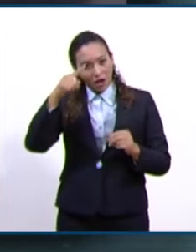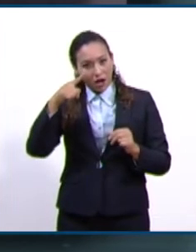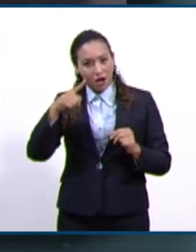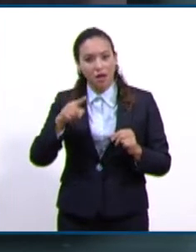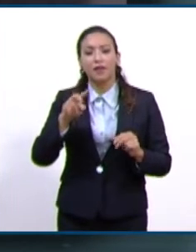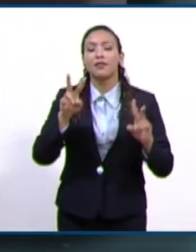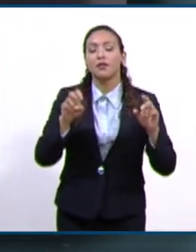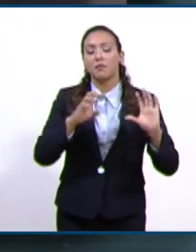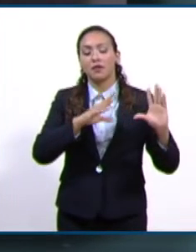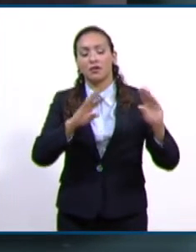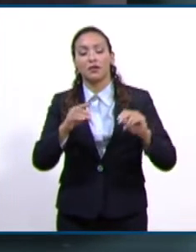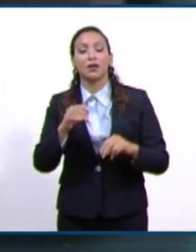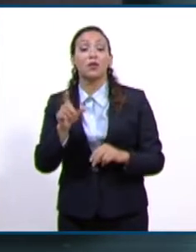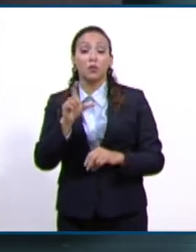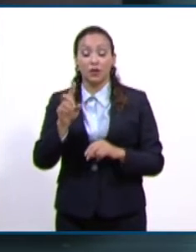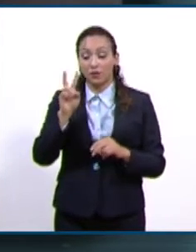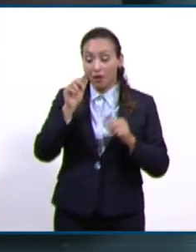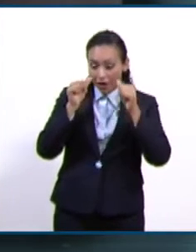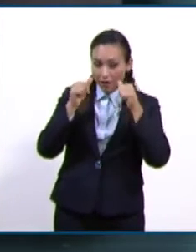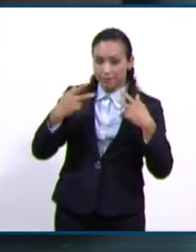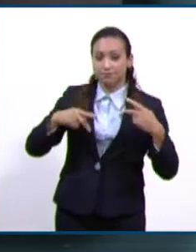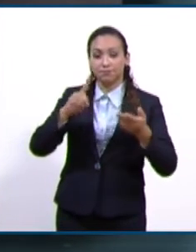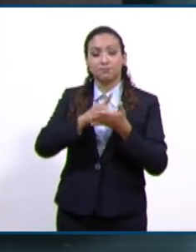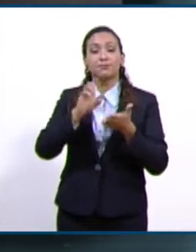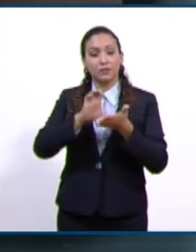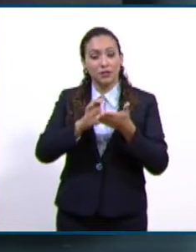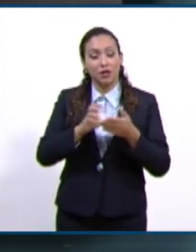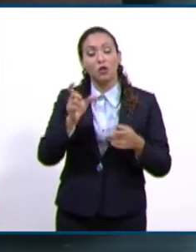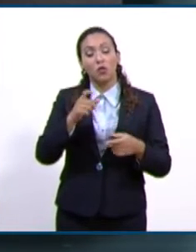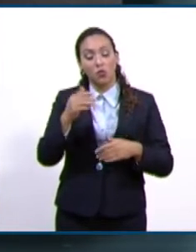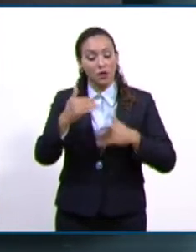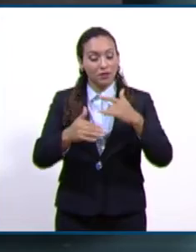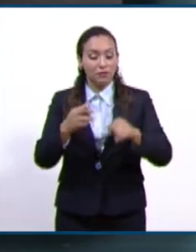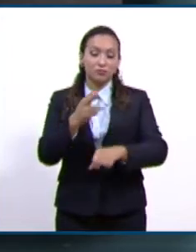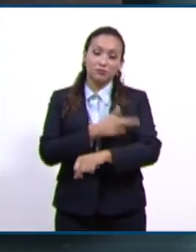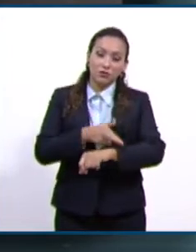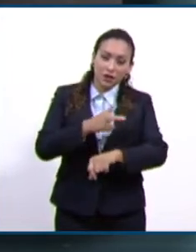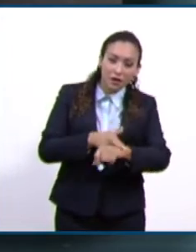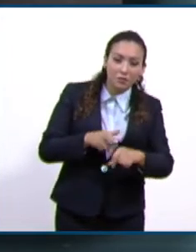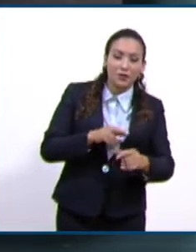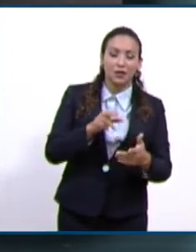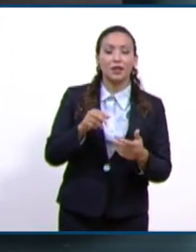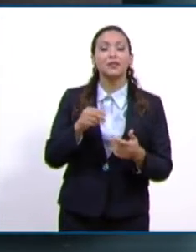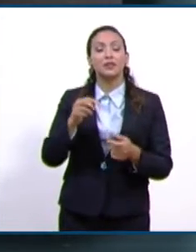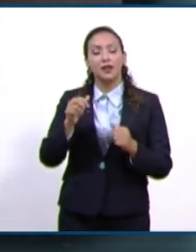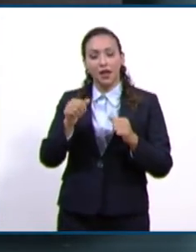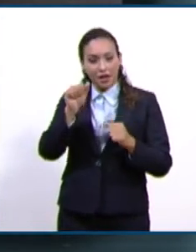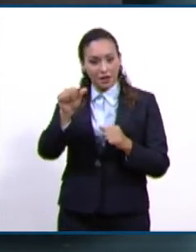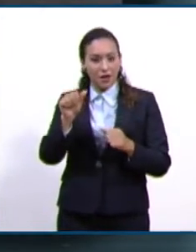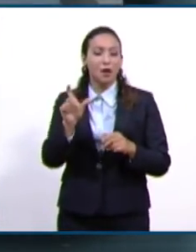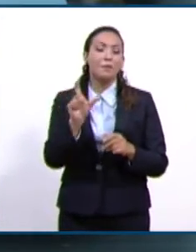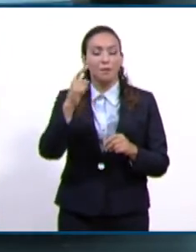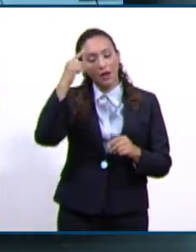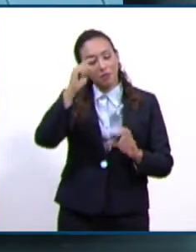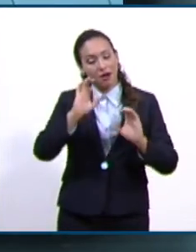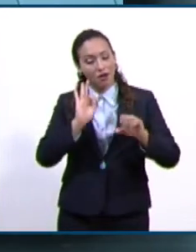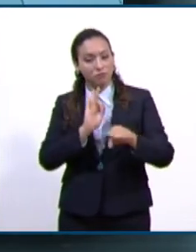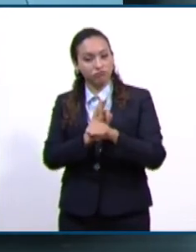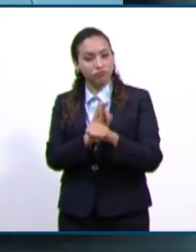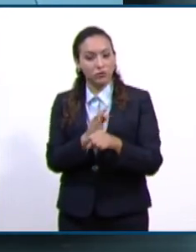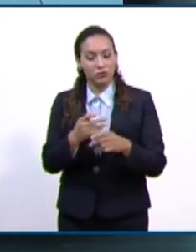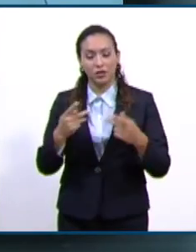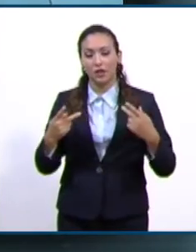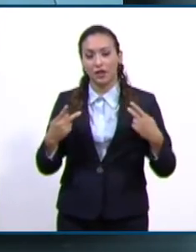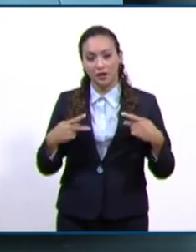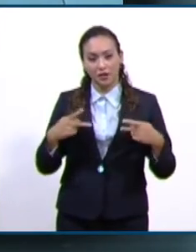asuntos que intervengan a personas con discapacidad en el procedimiento de declaración y cese del estado de interdicción. Para el canal